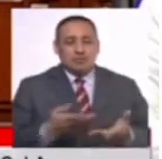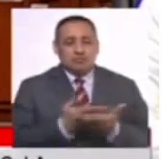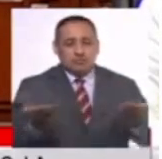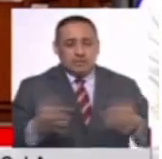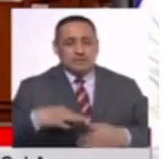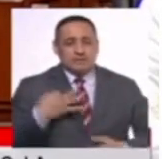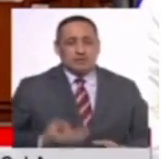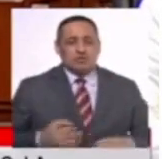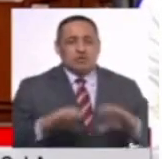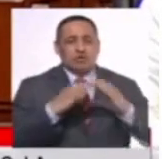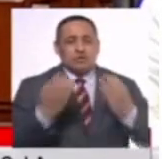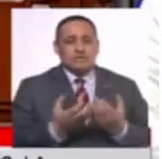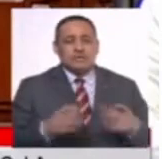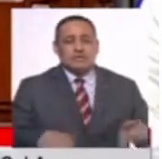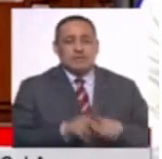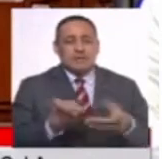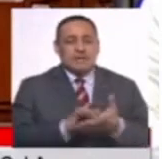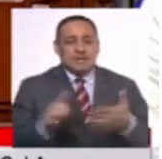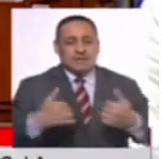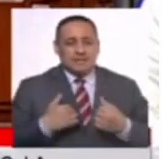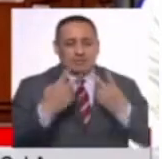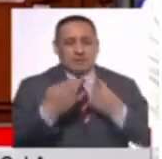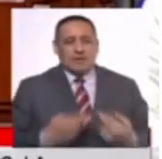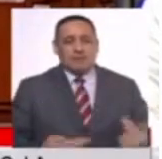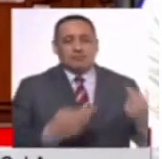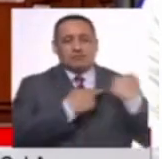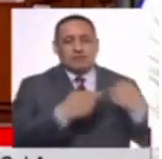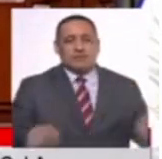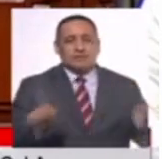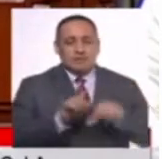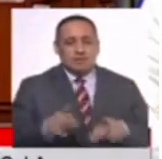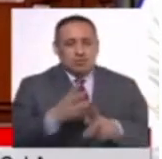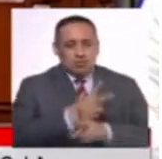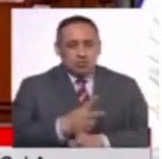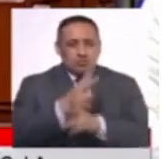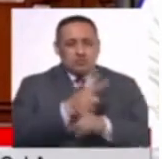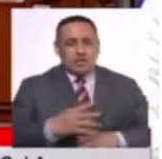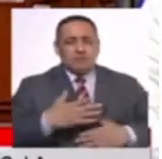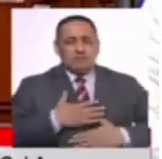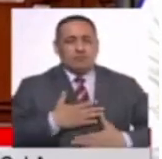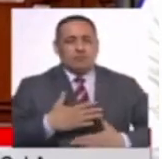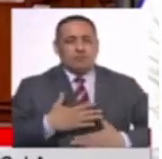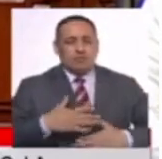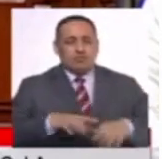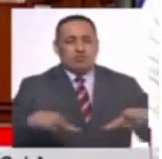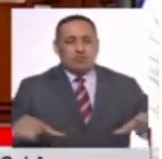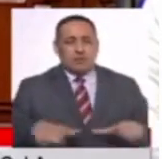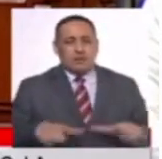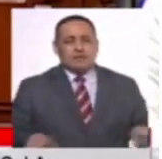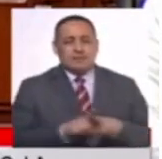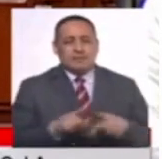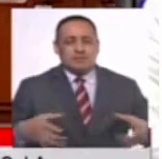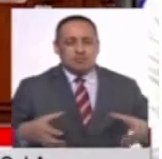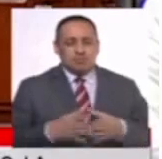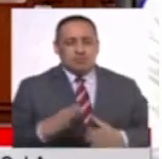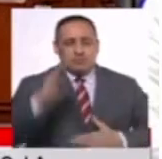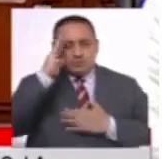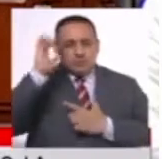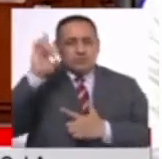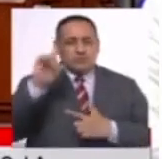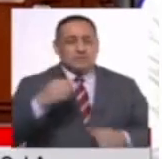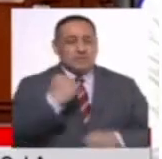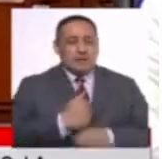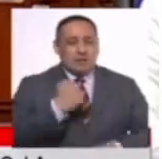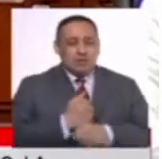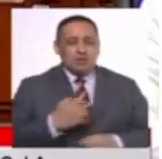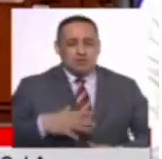señores congresistas, tenemos la responsabilidad de salvaguardar la institucionalidad de las Fuerzas Armadas,